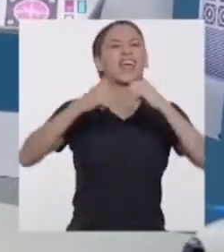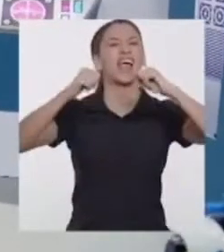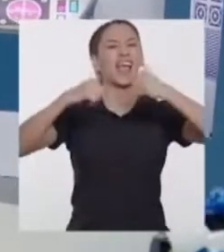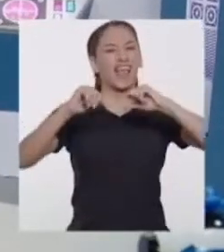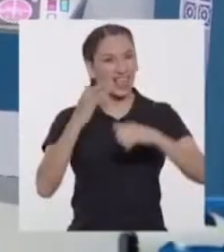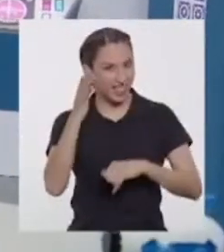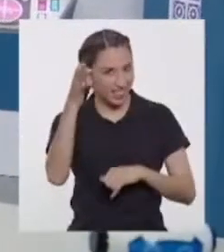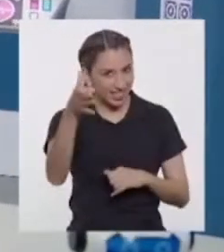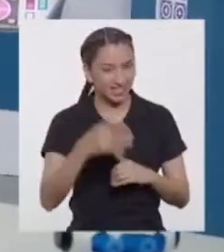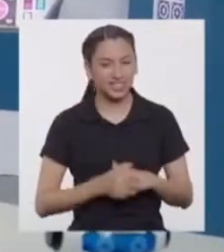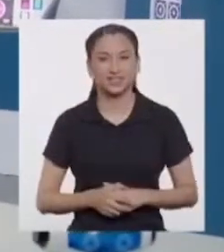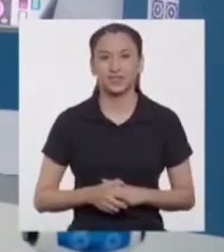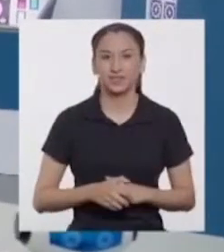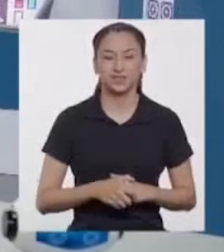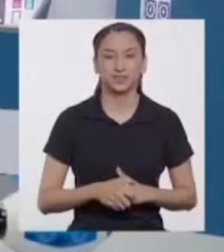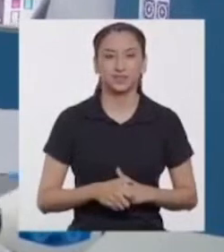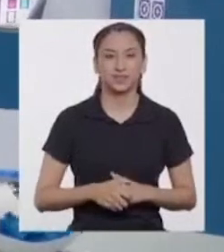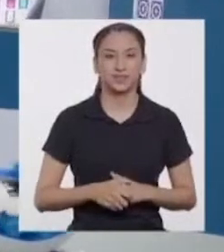va!